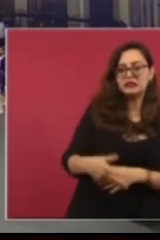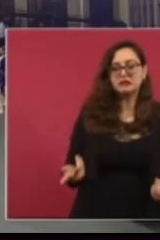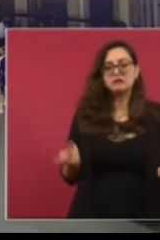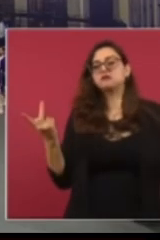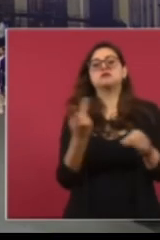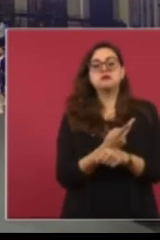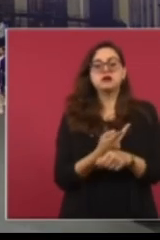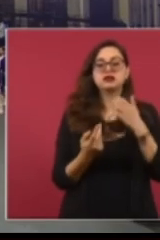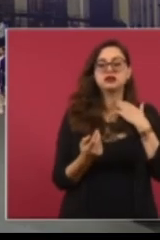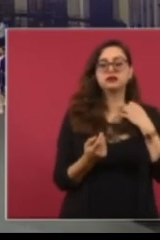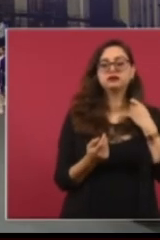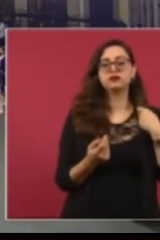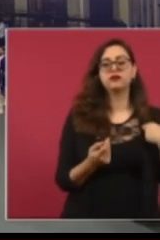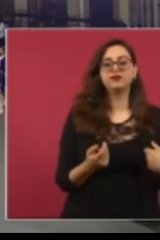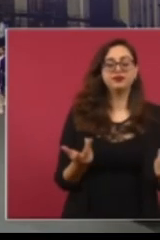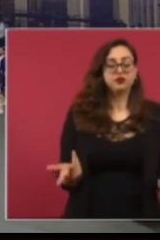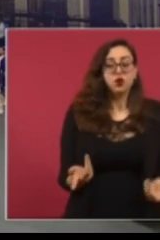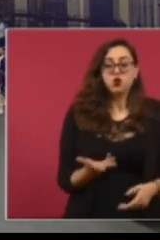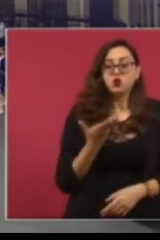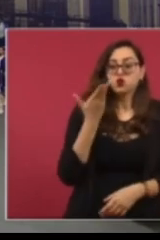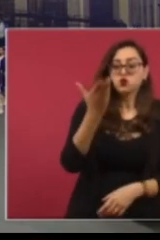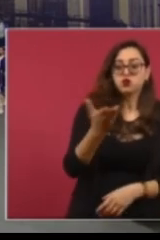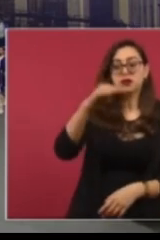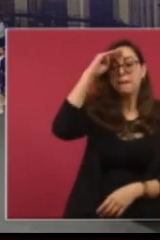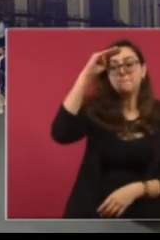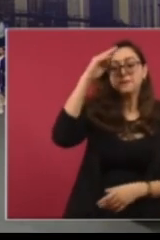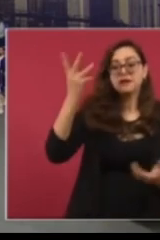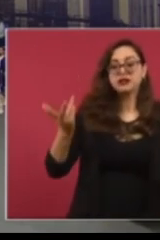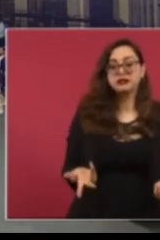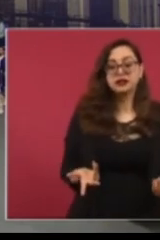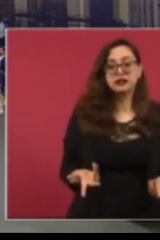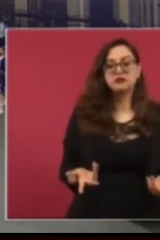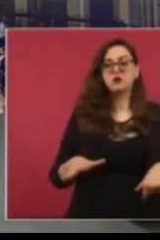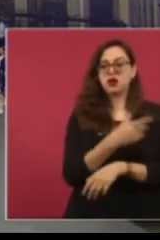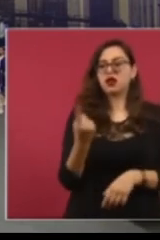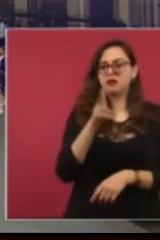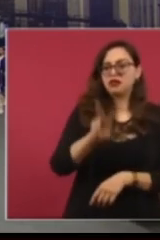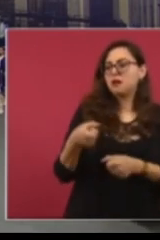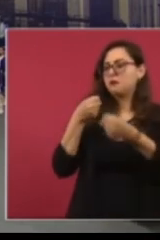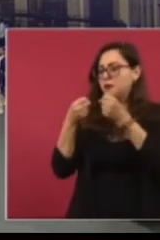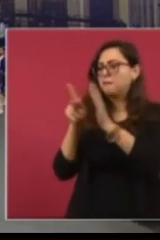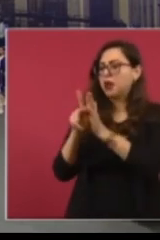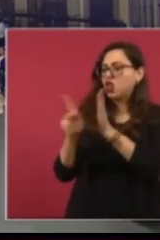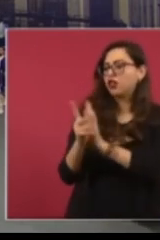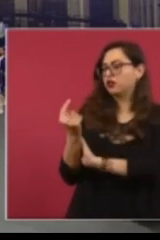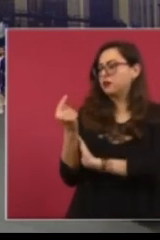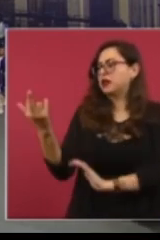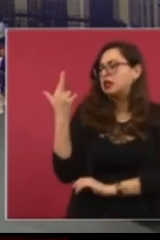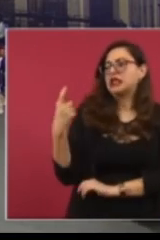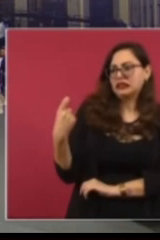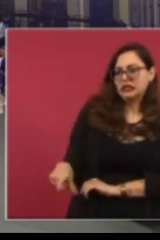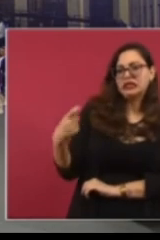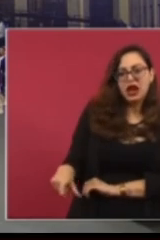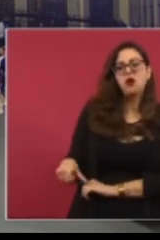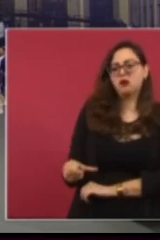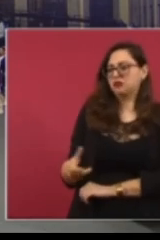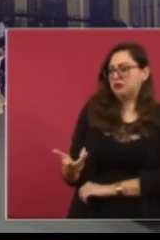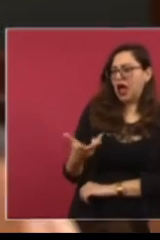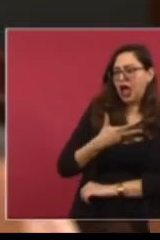Sara Pablo fue la que preguntó y la escogió claramente el cacas el caca la escogió a una periodista